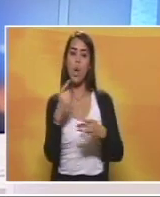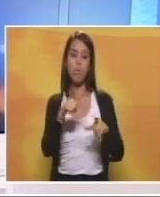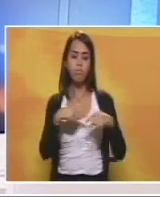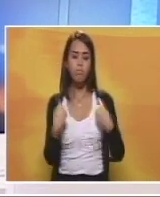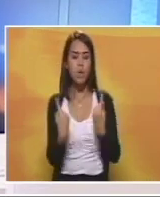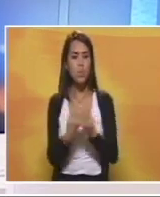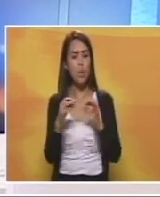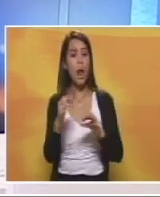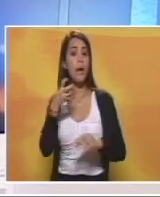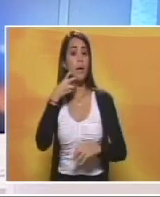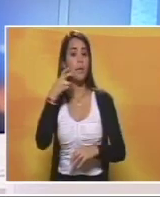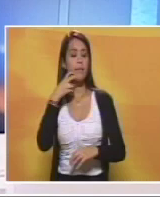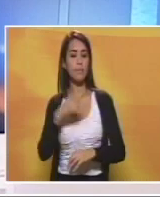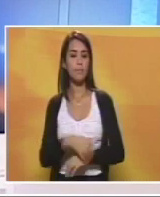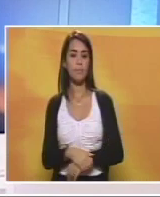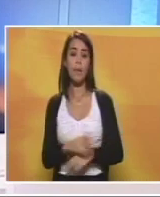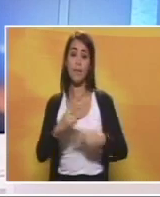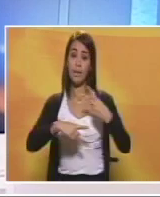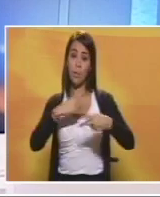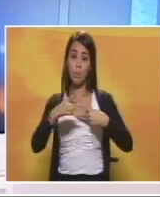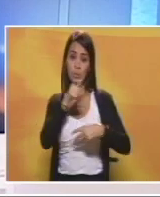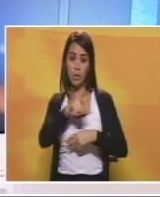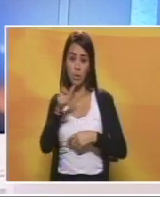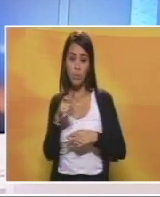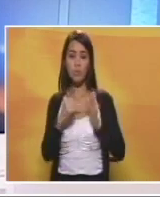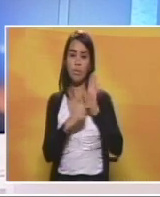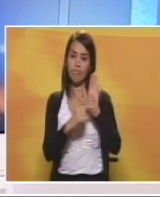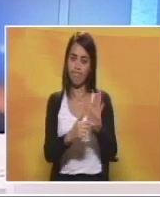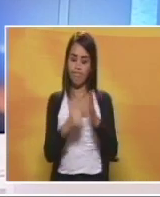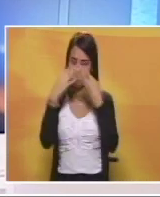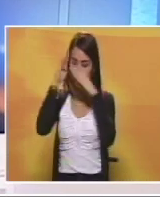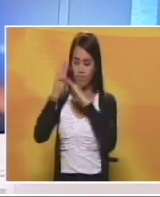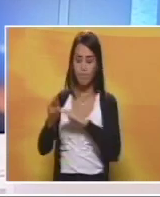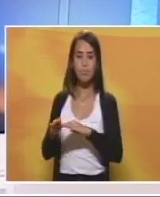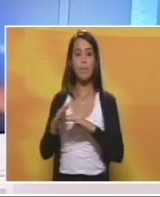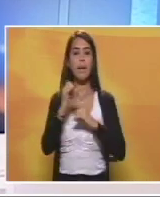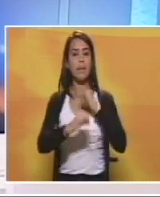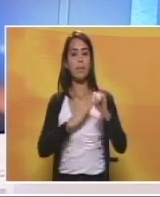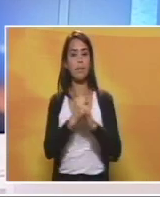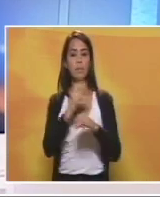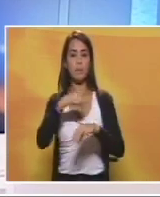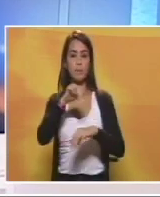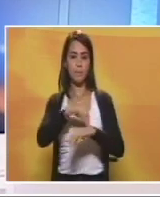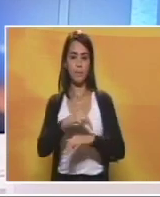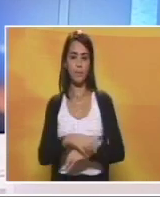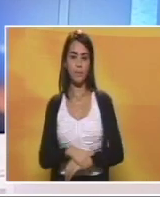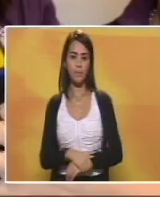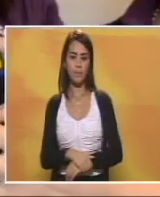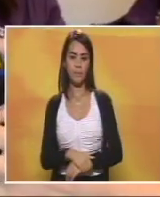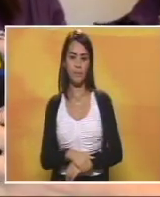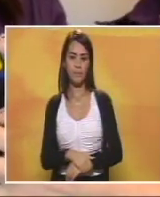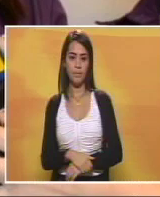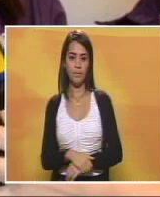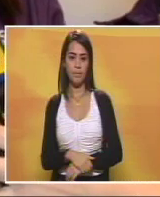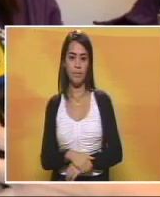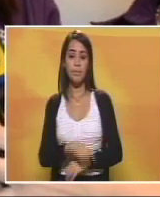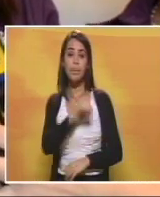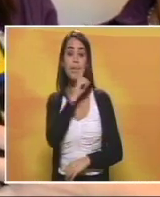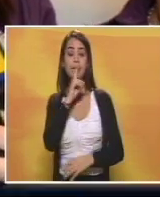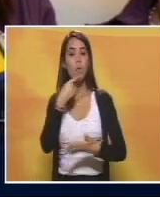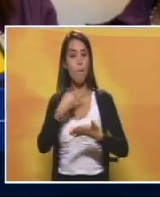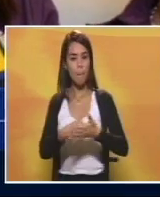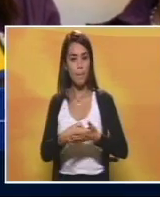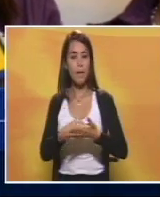el cacao de caripito a fin de que los productores de la región sean reconocidos nacional e internacionalmente en nombre de los